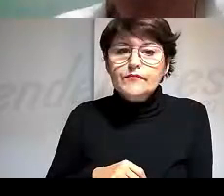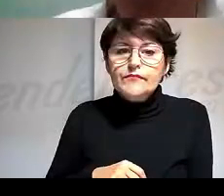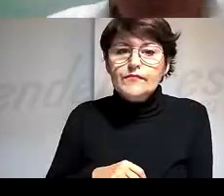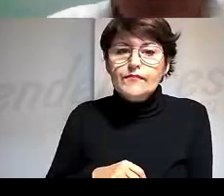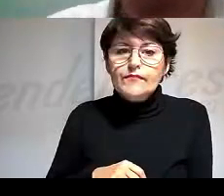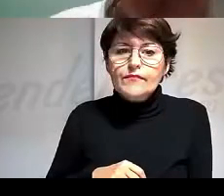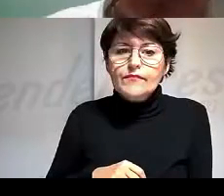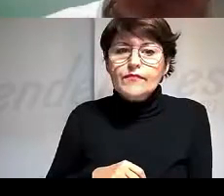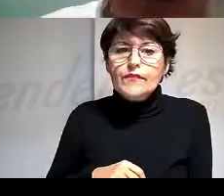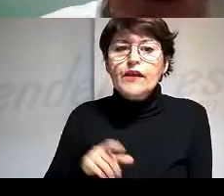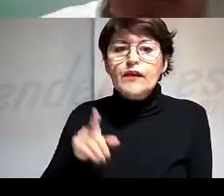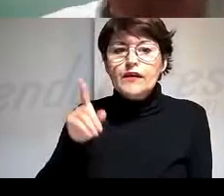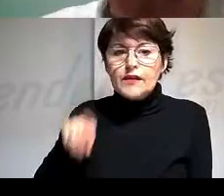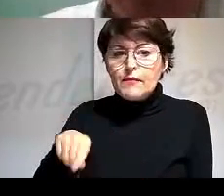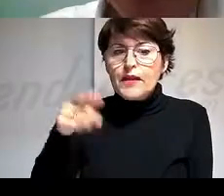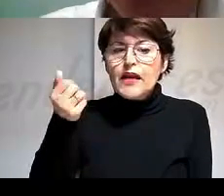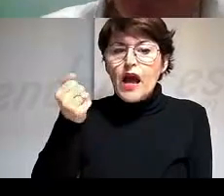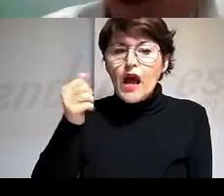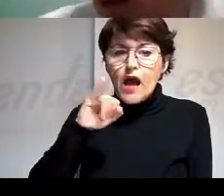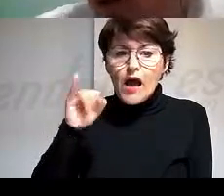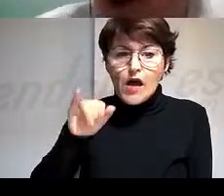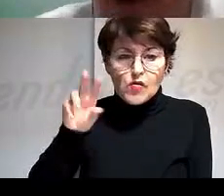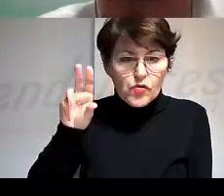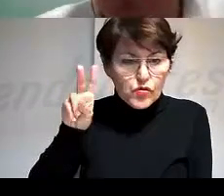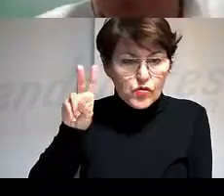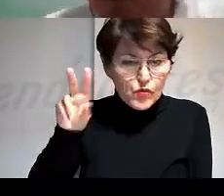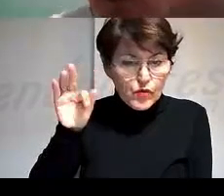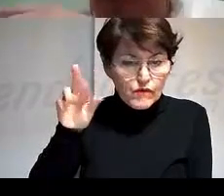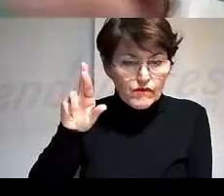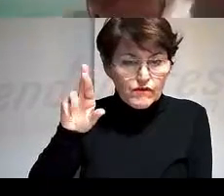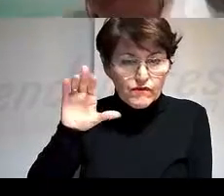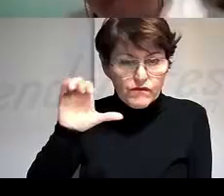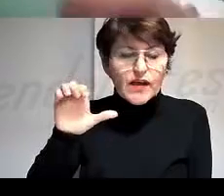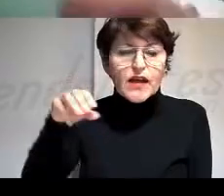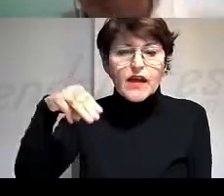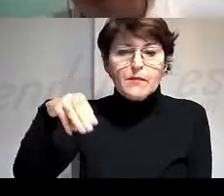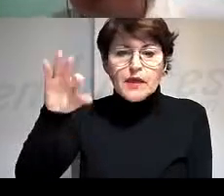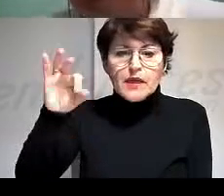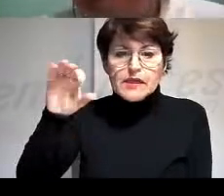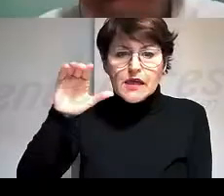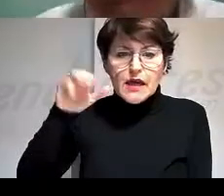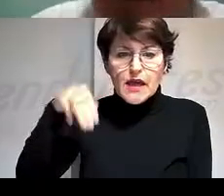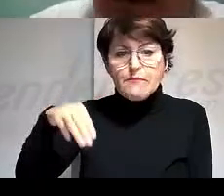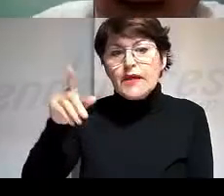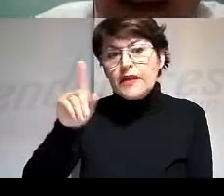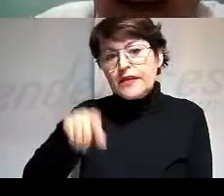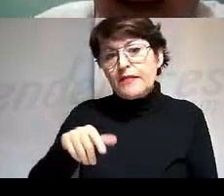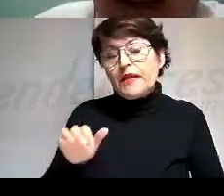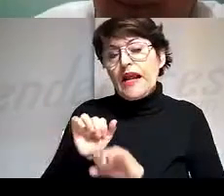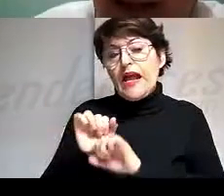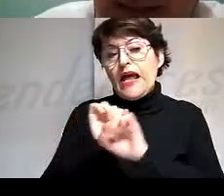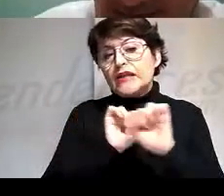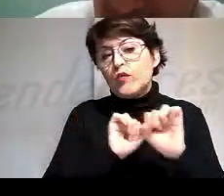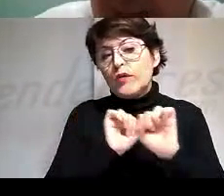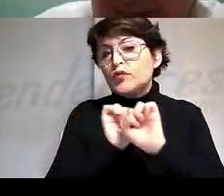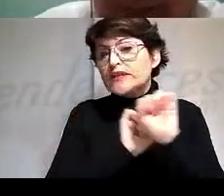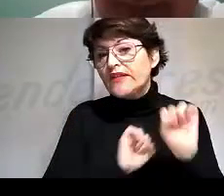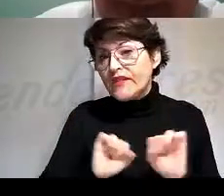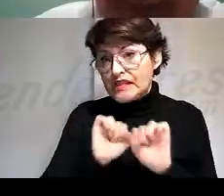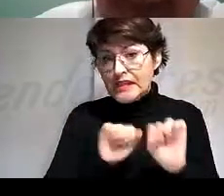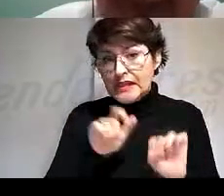Hay aporte de azufre en forma de MSM y los anticuerpos que comentábamos, que es las defensas que nos pasan de manera